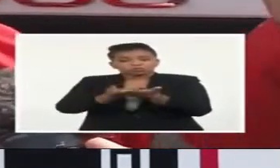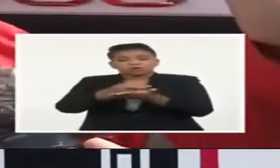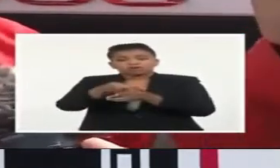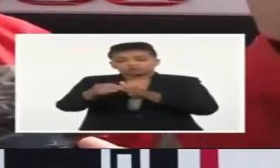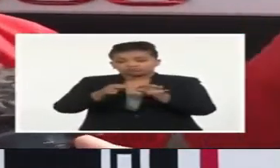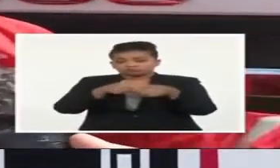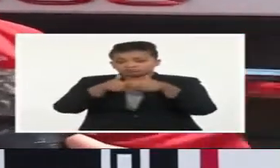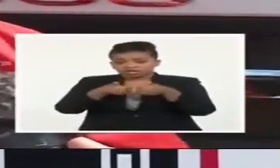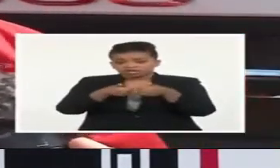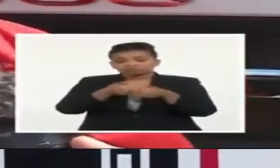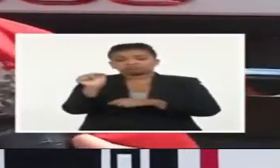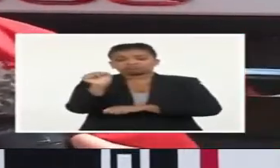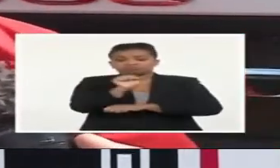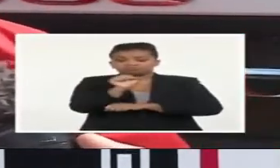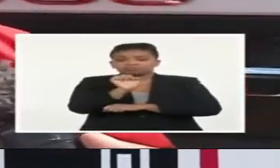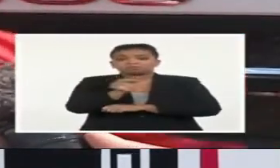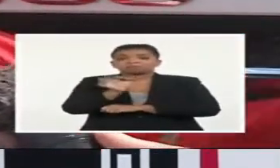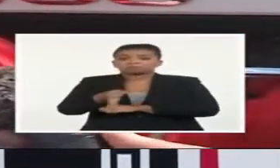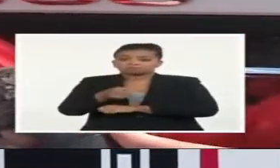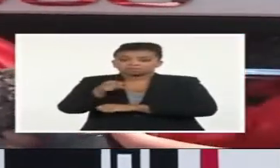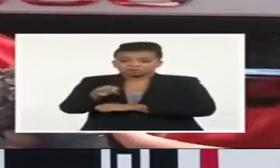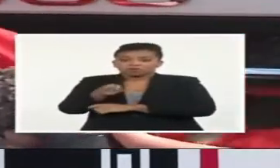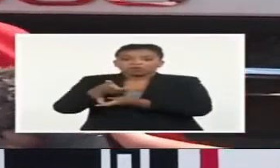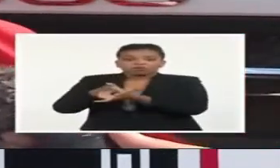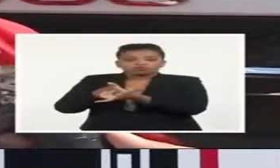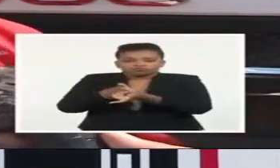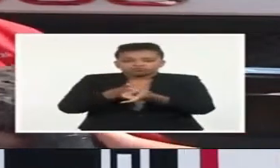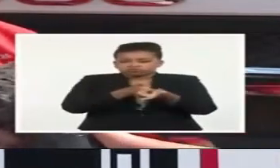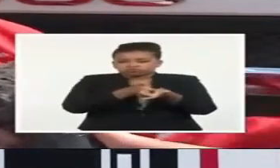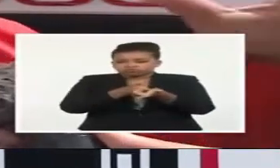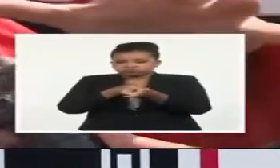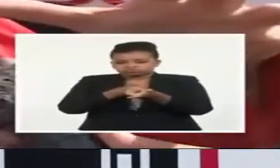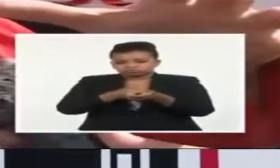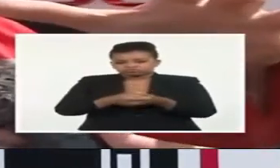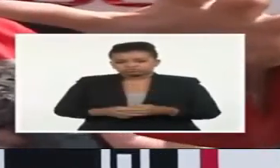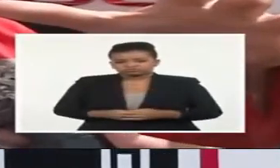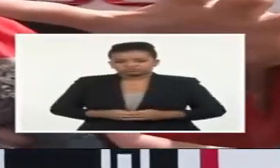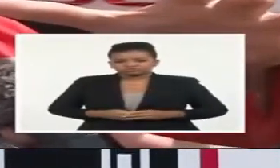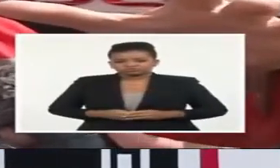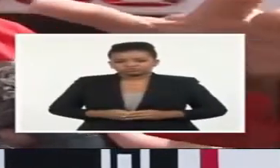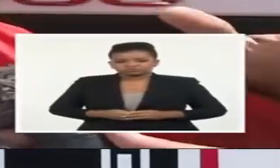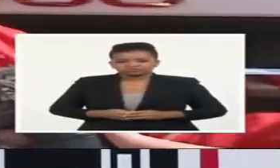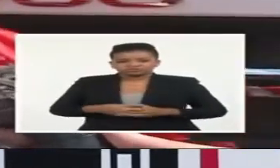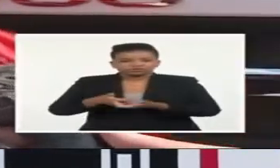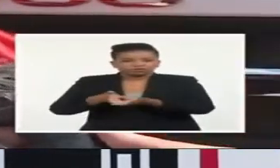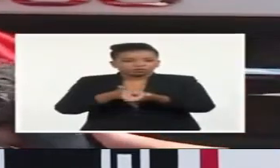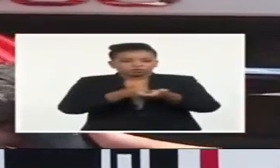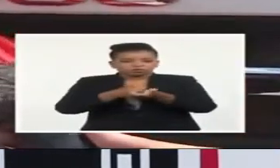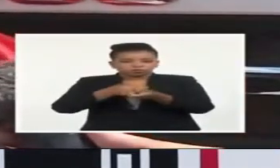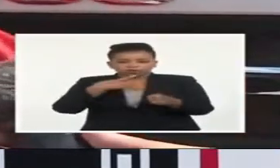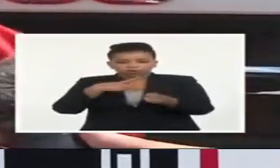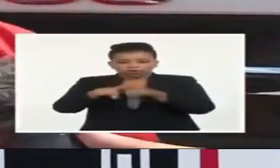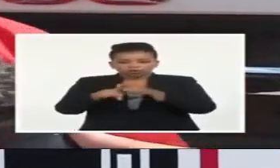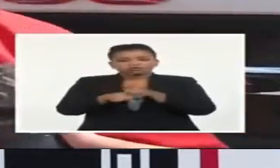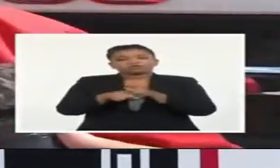ahí manda a que se metan a enfriar el segundo tanque.